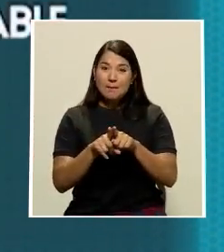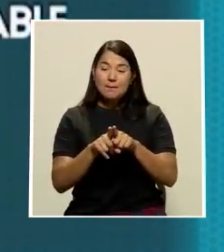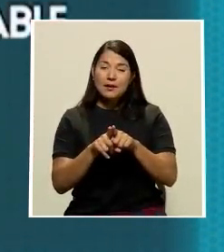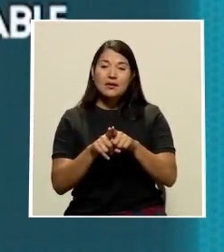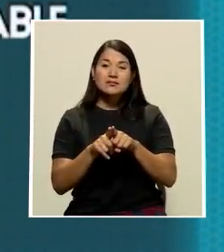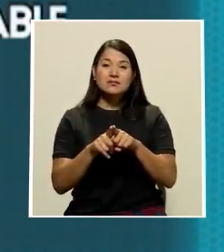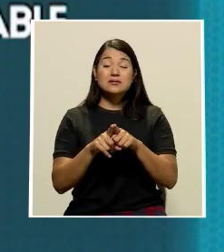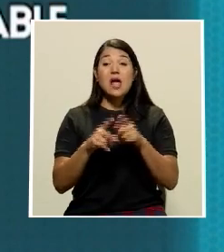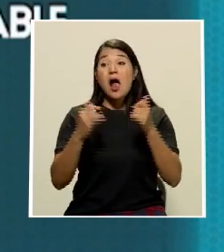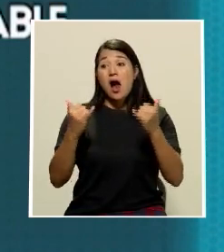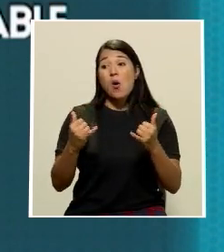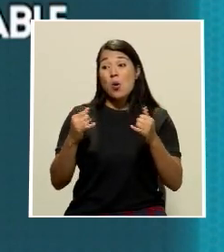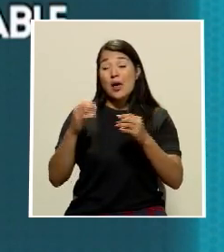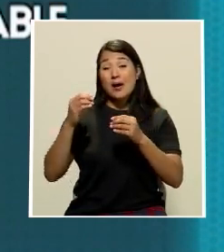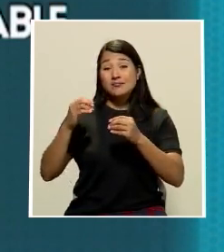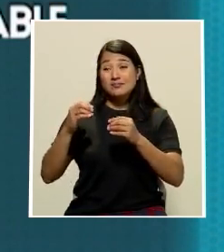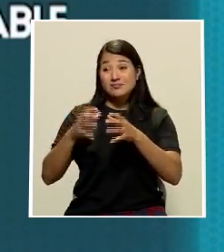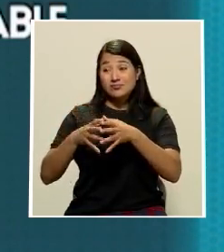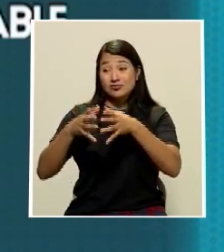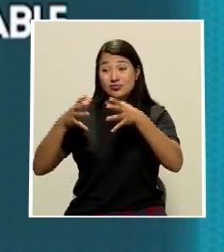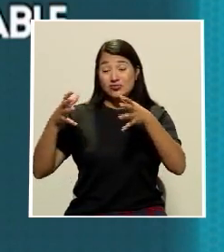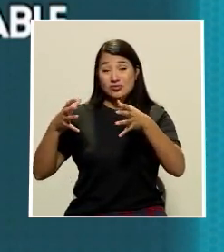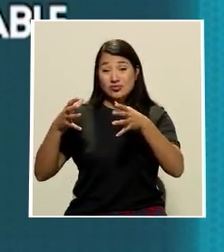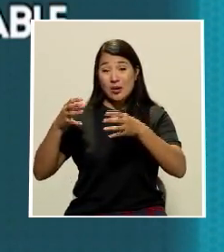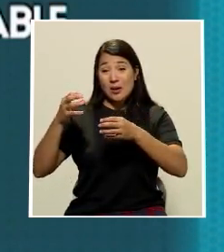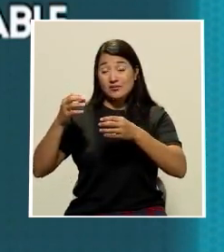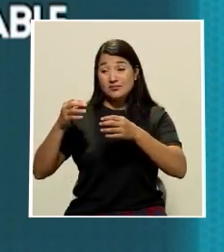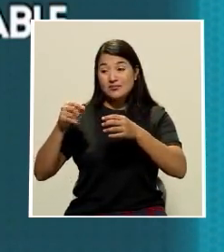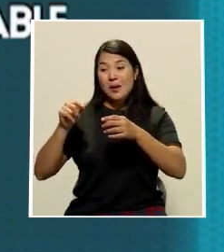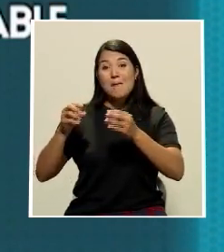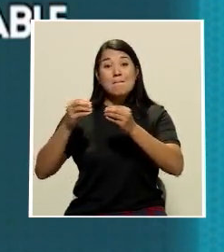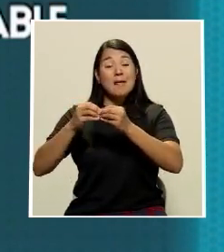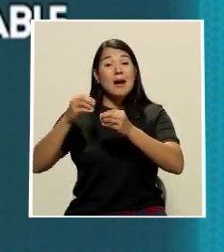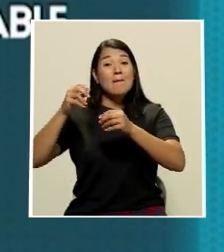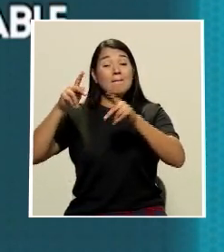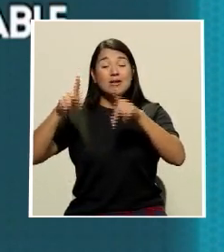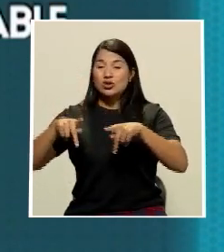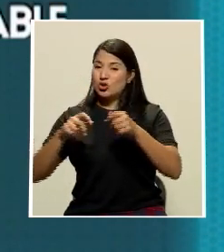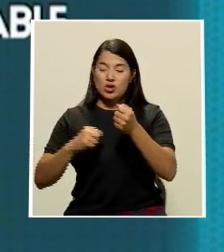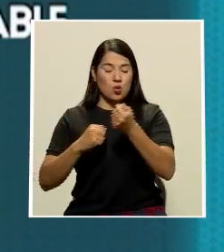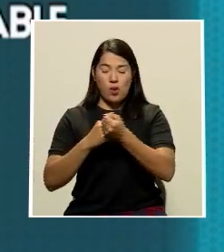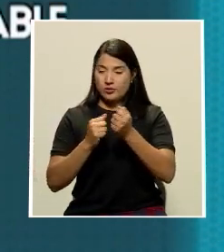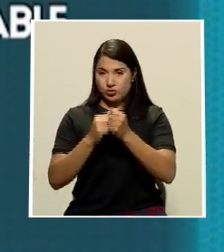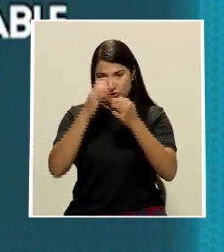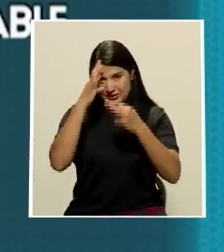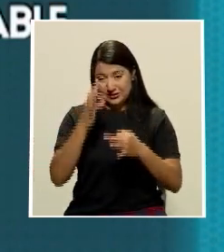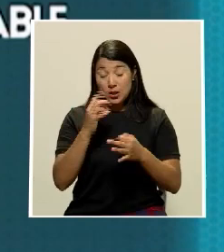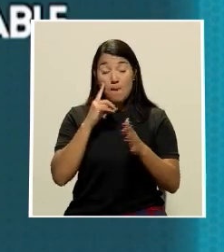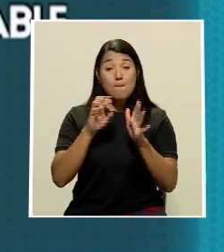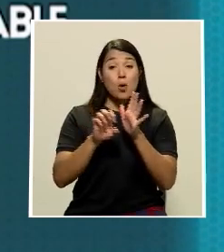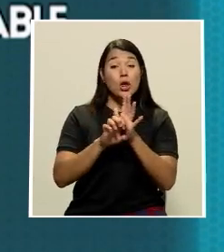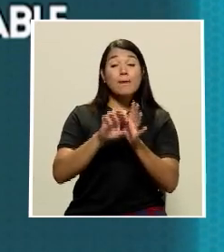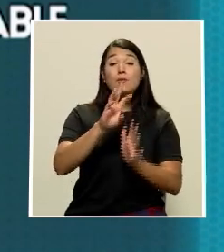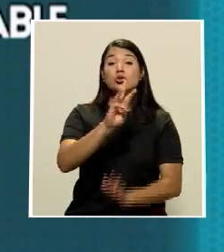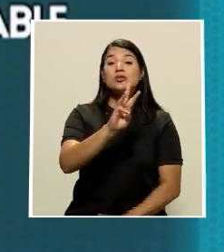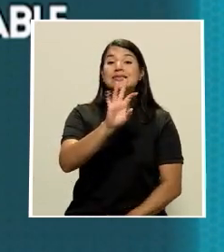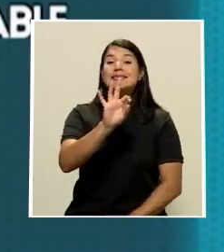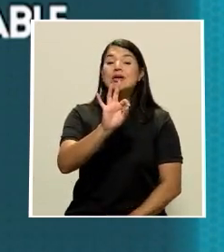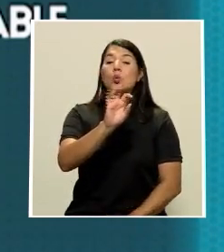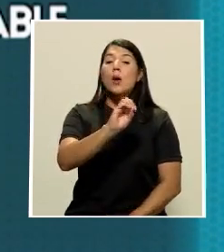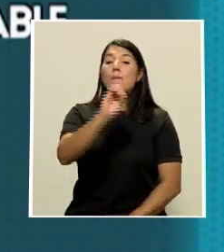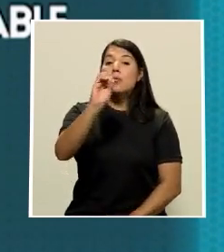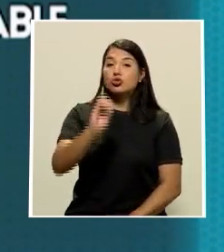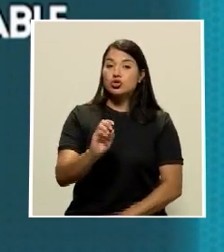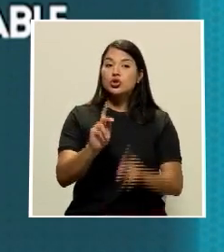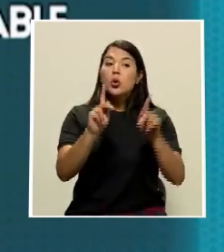sanitarias implementadas durante estos meses, se mantiene cierto porcentaje de aprobación. Por ejemplo, 69% de las personas hicieron